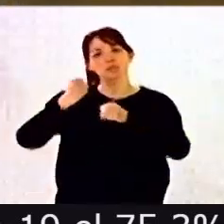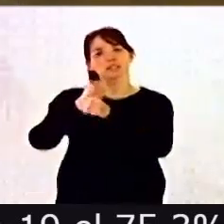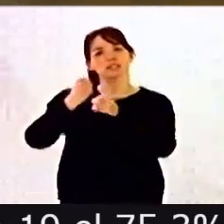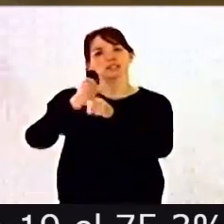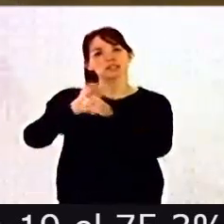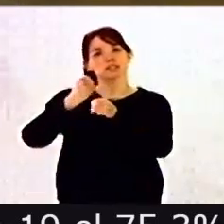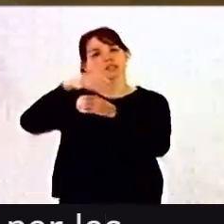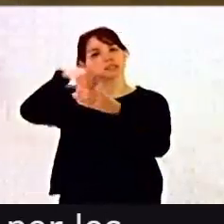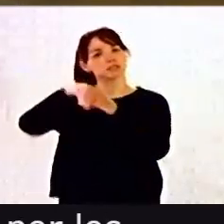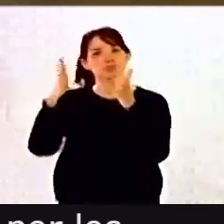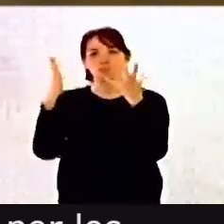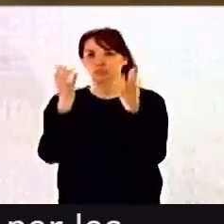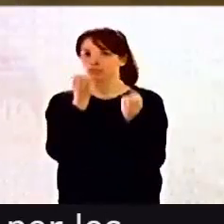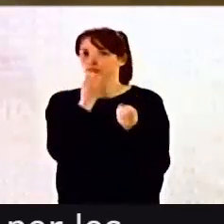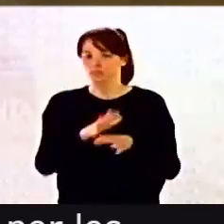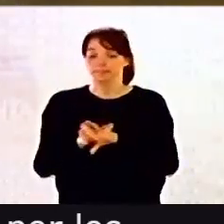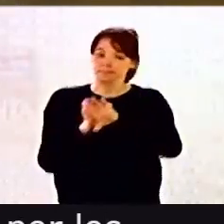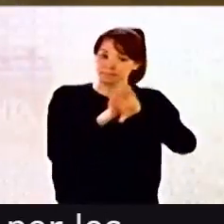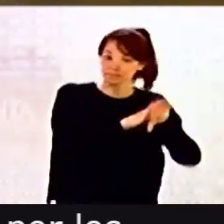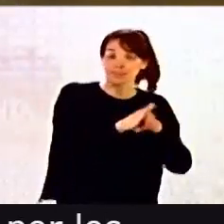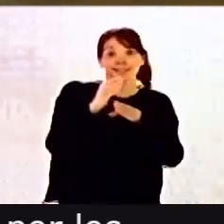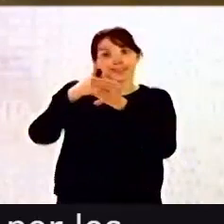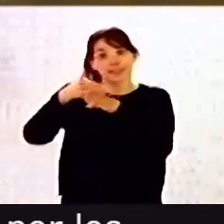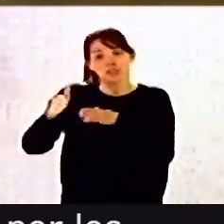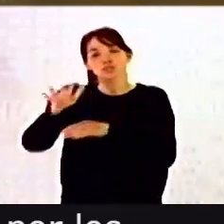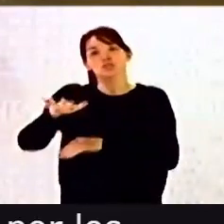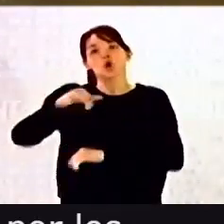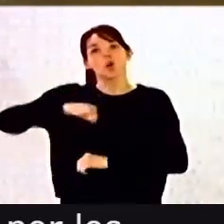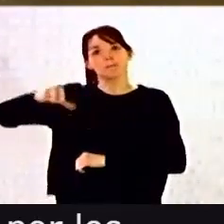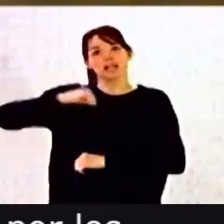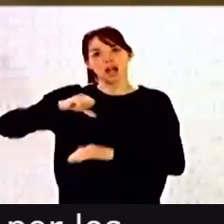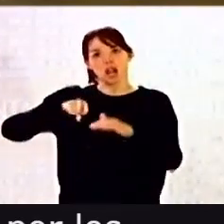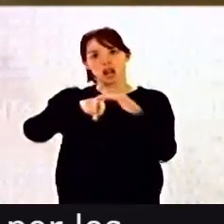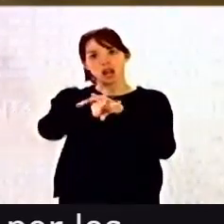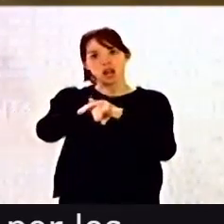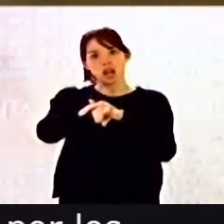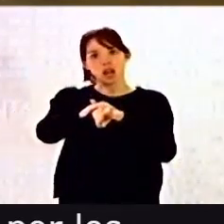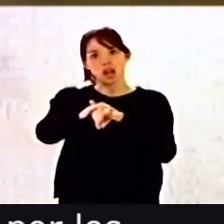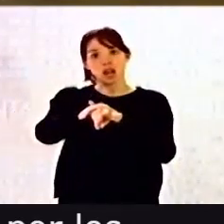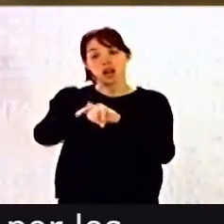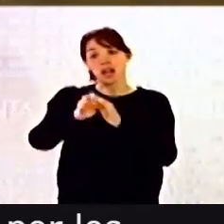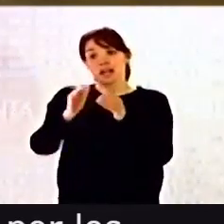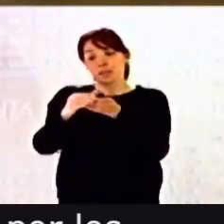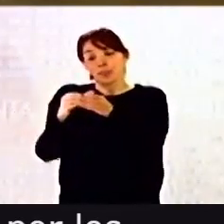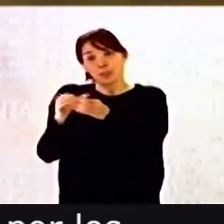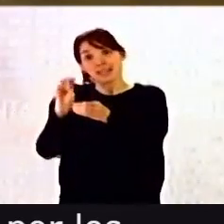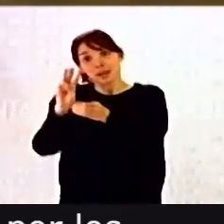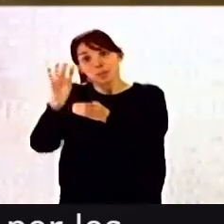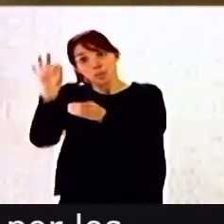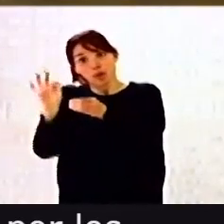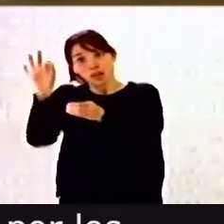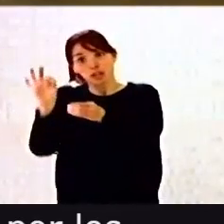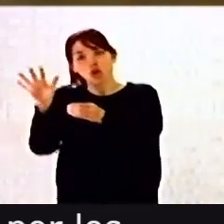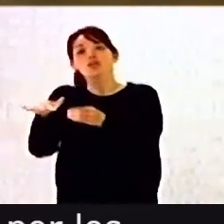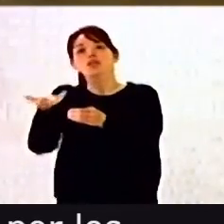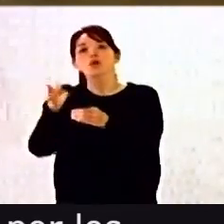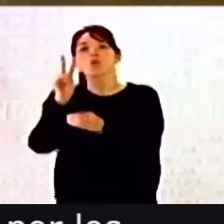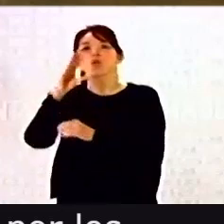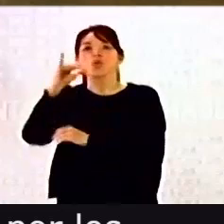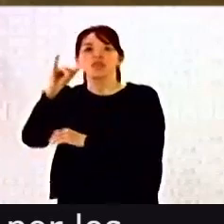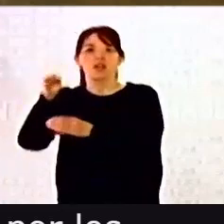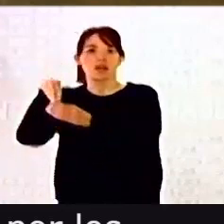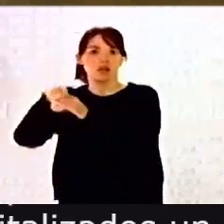el 24,7% están hospitalizados y dentro de ellos un 3% en las UCIs.